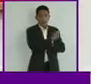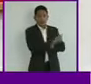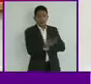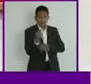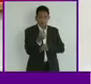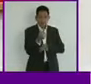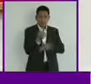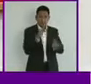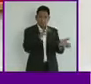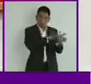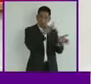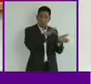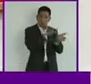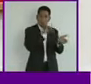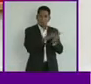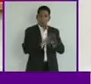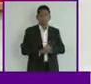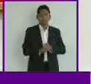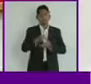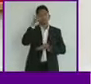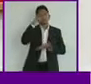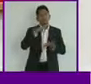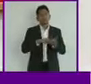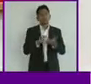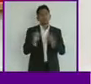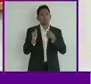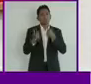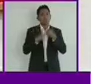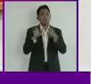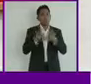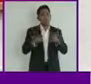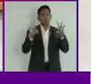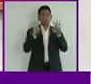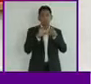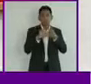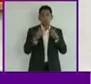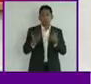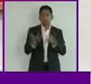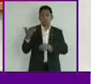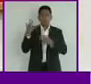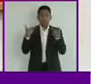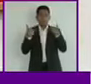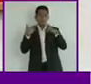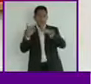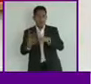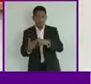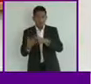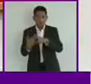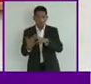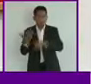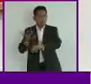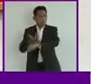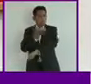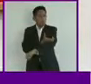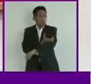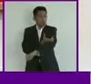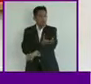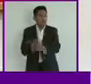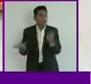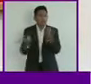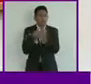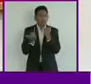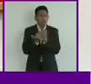cambio, esto se me hace muy importante porque así los maestros y nuestros propios compañeros nos pueden ayudar a descubrir qué nos gusta, qué